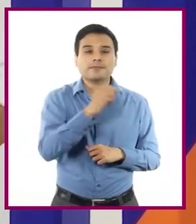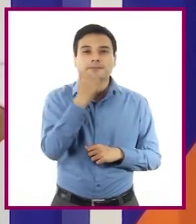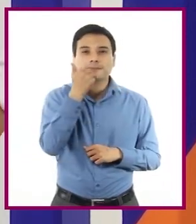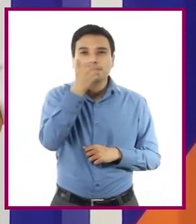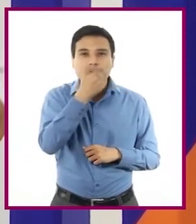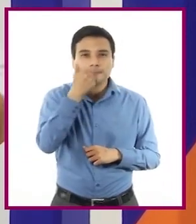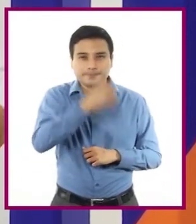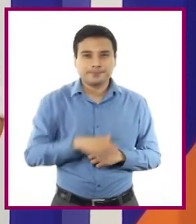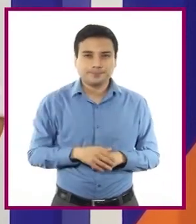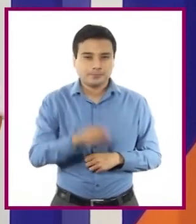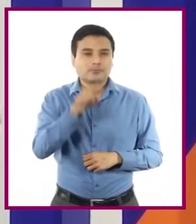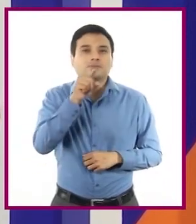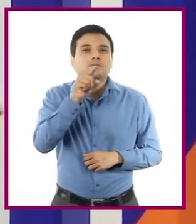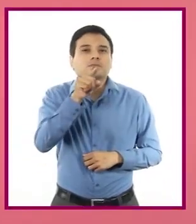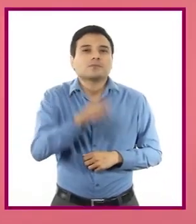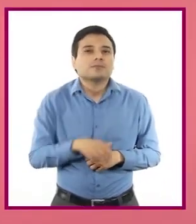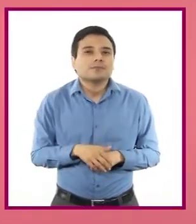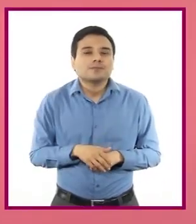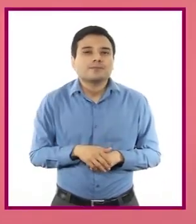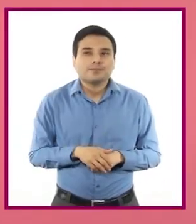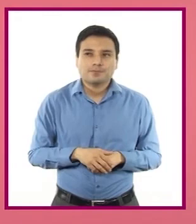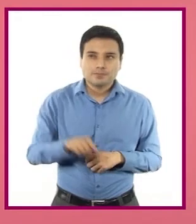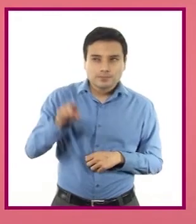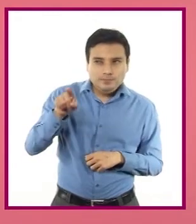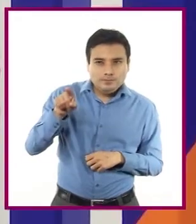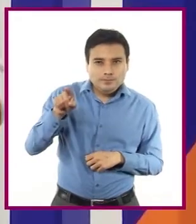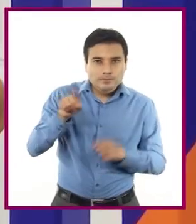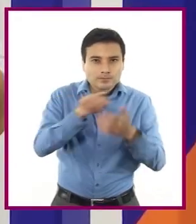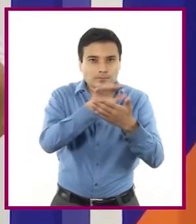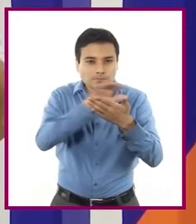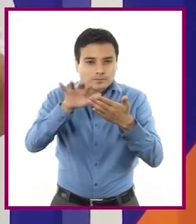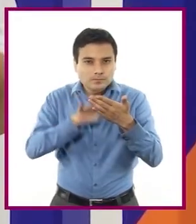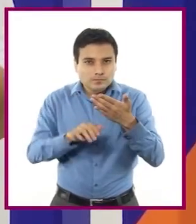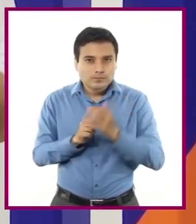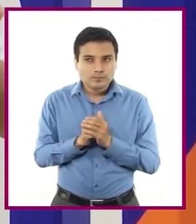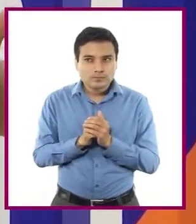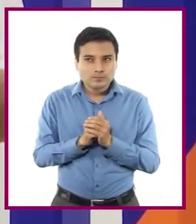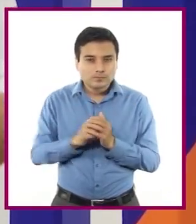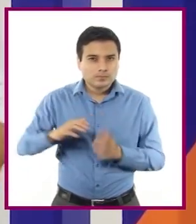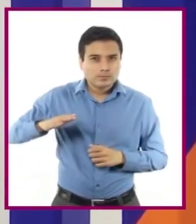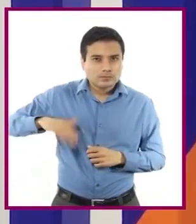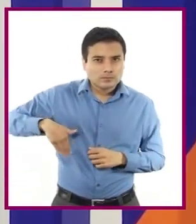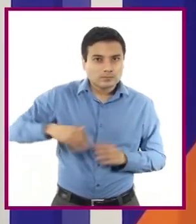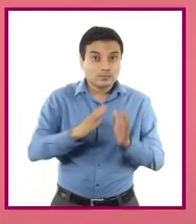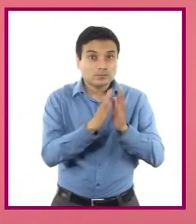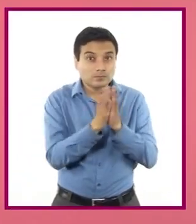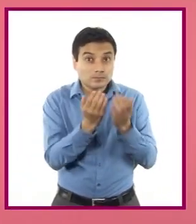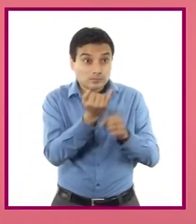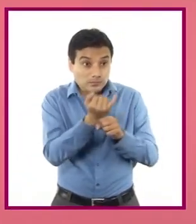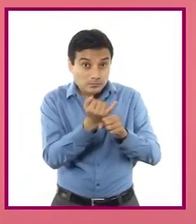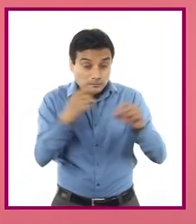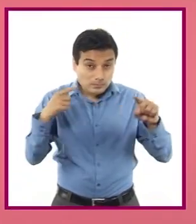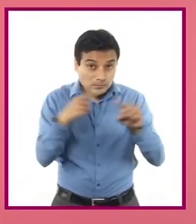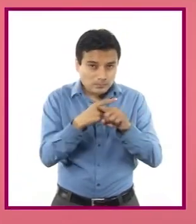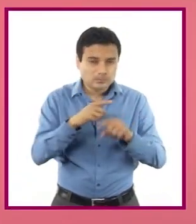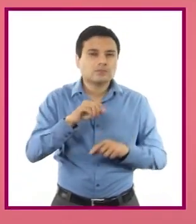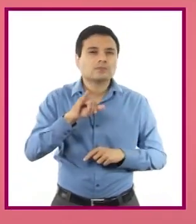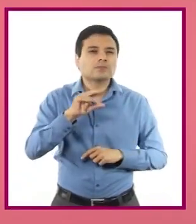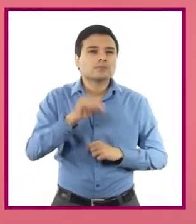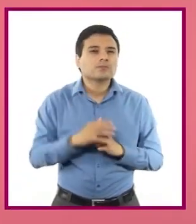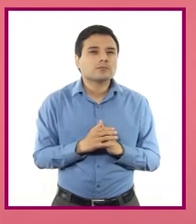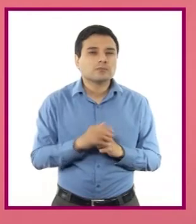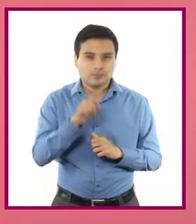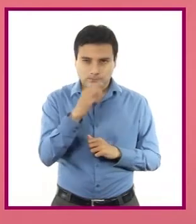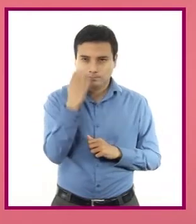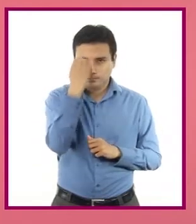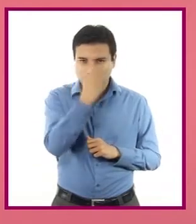que expliquen con sus propias palabras si esta información contradice lo que habíamos estado revisando. Creo que lo que